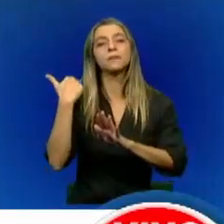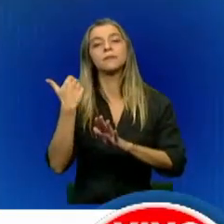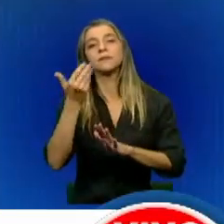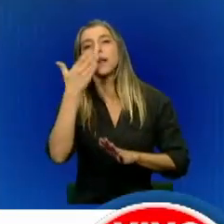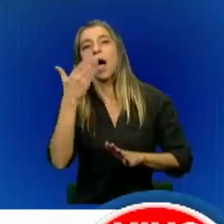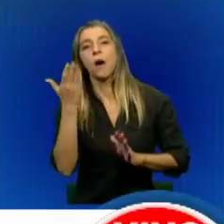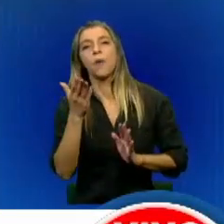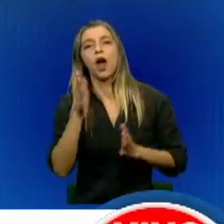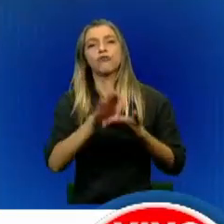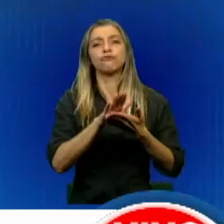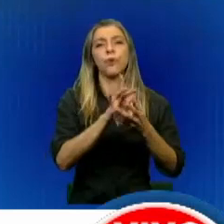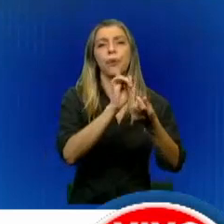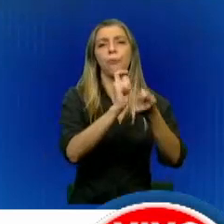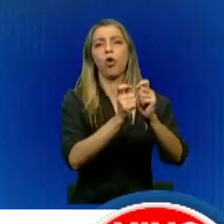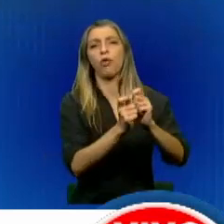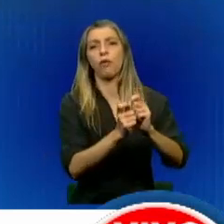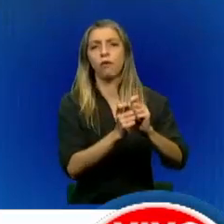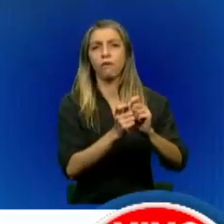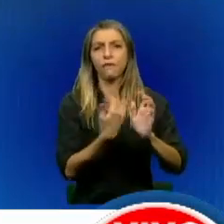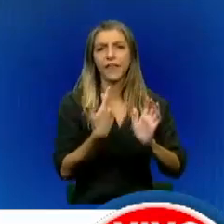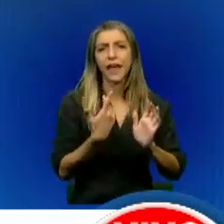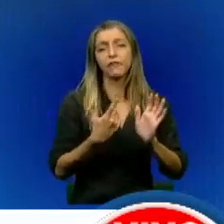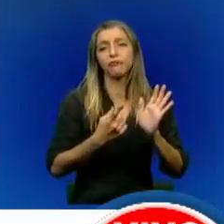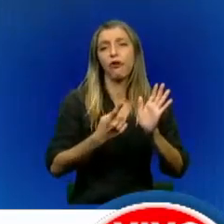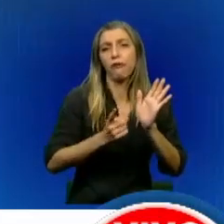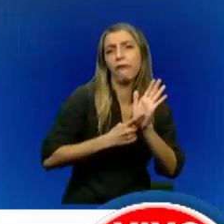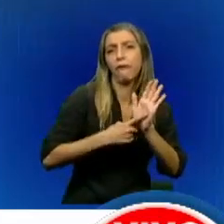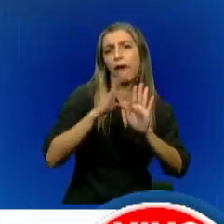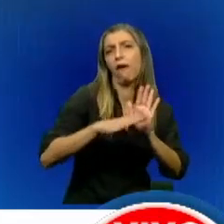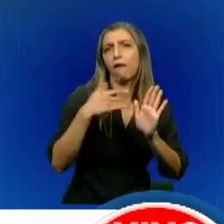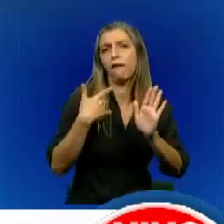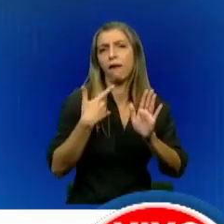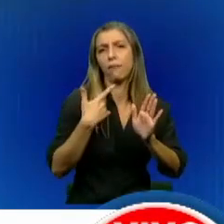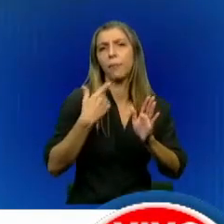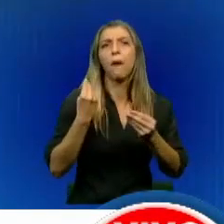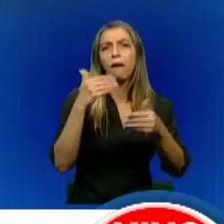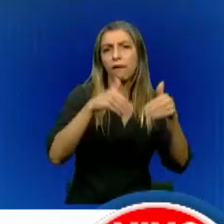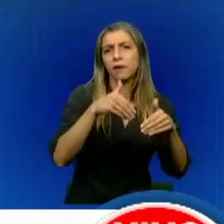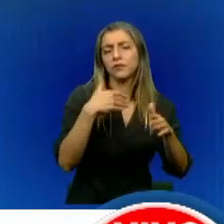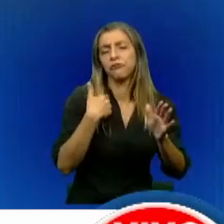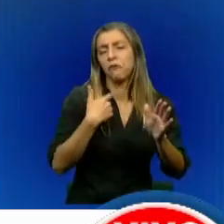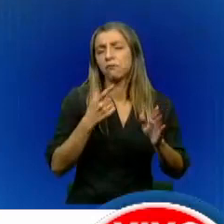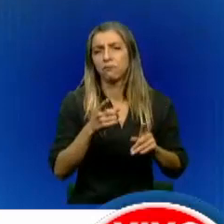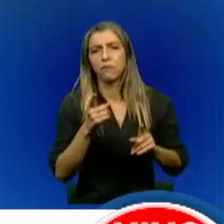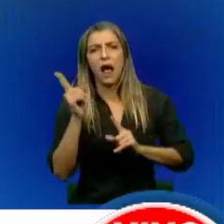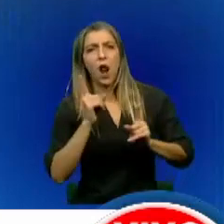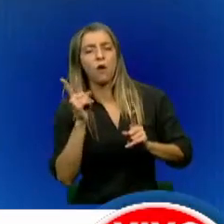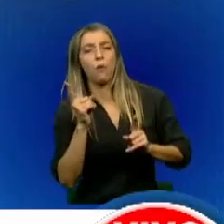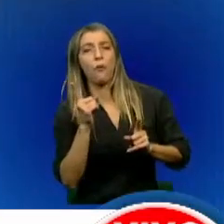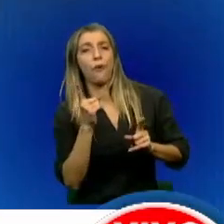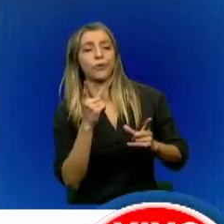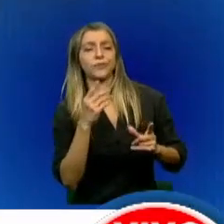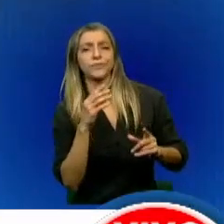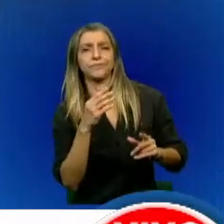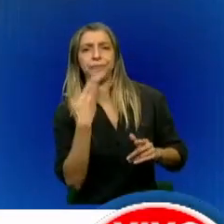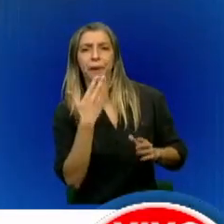peyorativamente de las modificaciones de las normas electorales. Y la verdad es que las normas electorales, si se